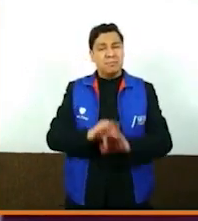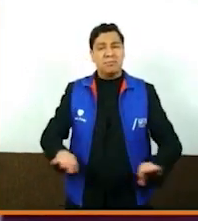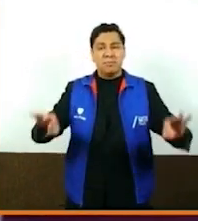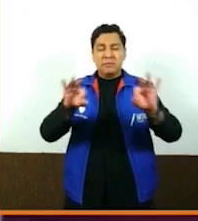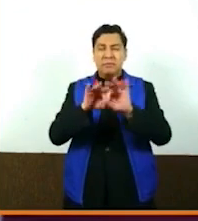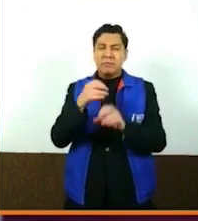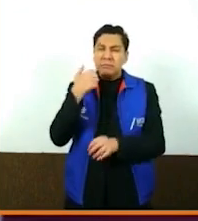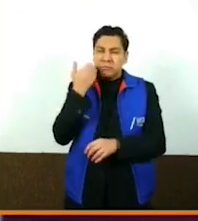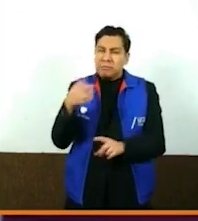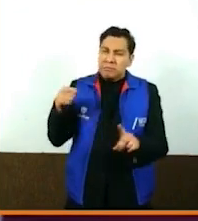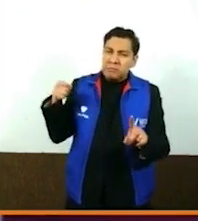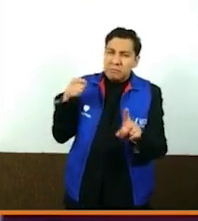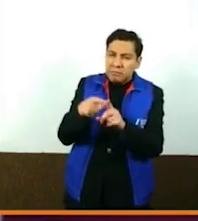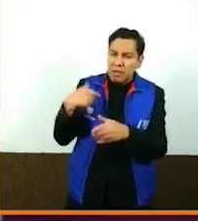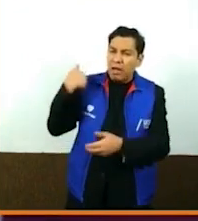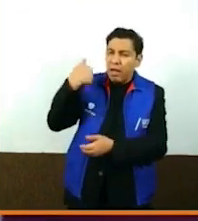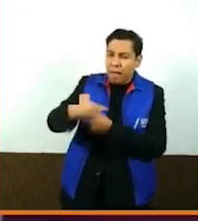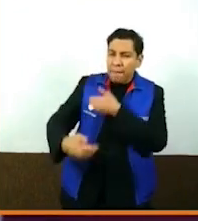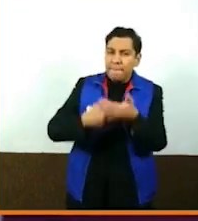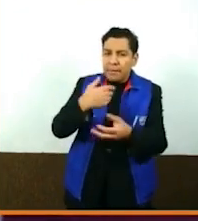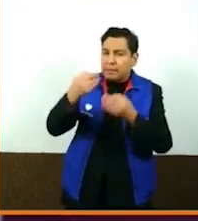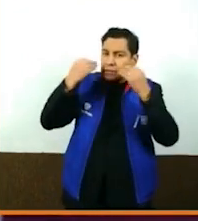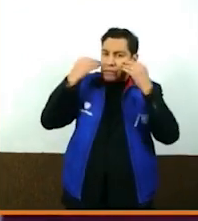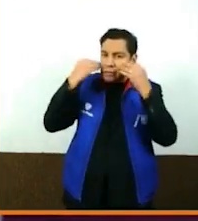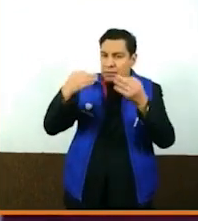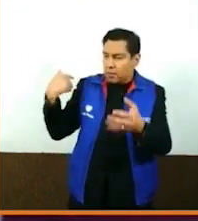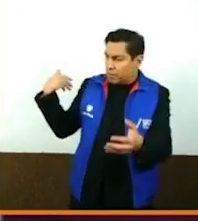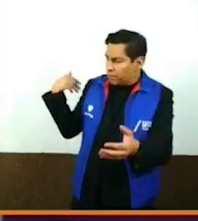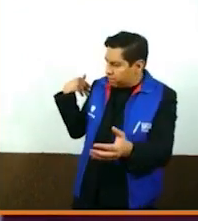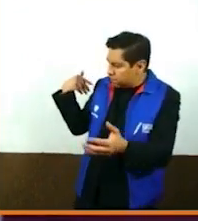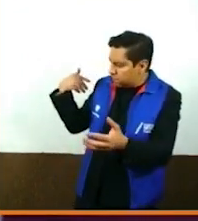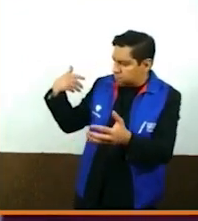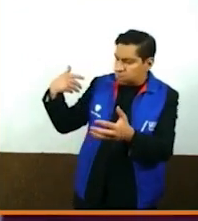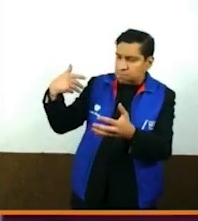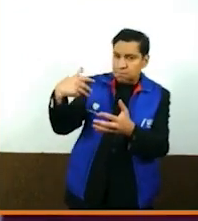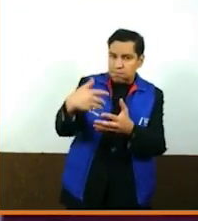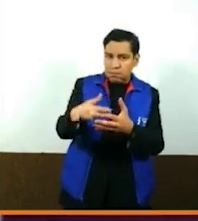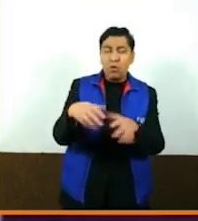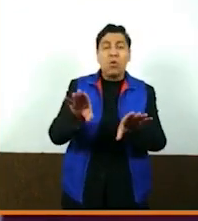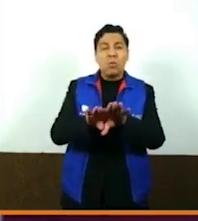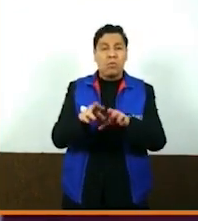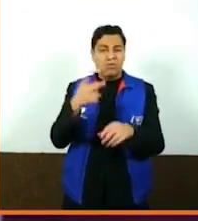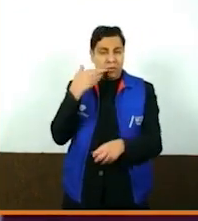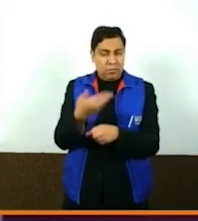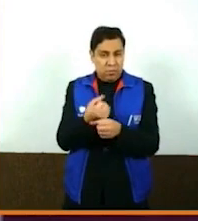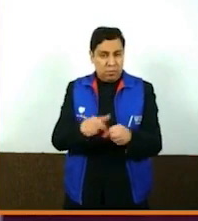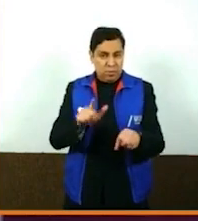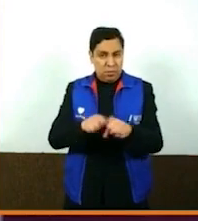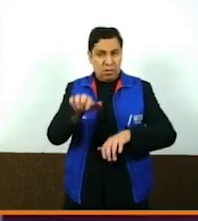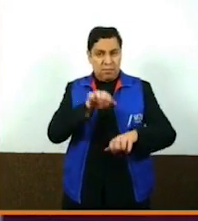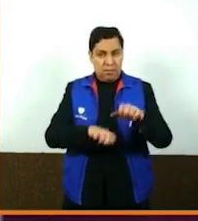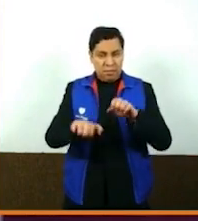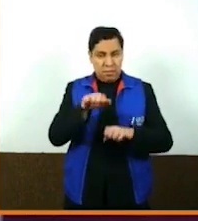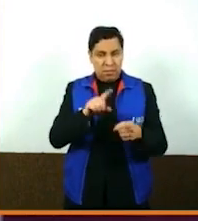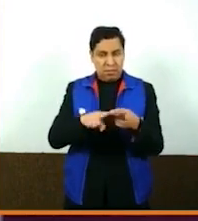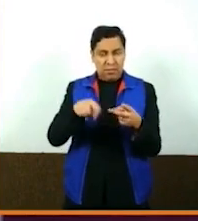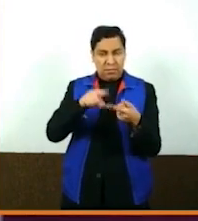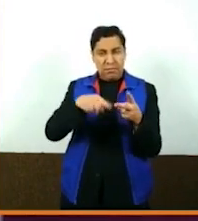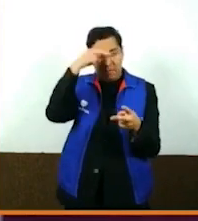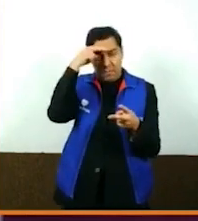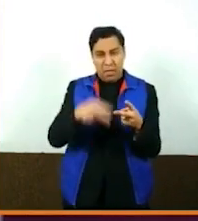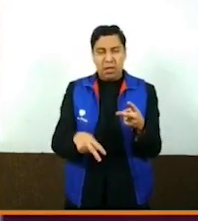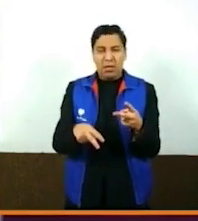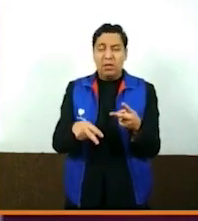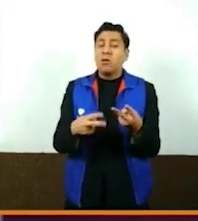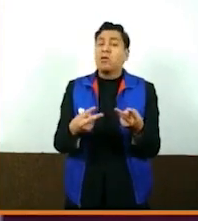avance significativo que hemos presenciado en los últimos años en el ámbito de la responsabilidad social empresarial en México